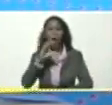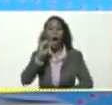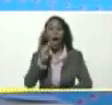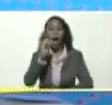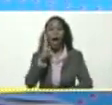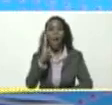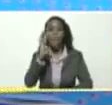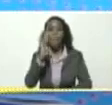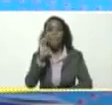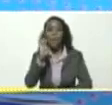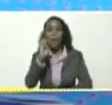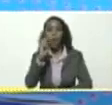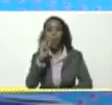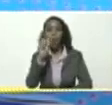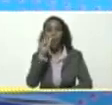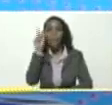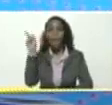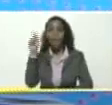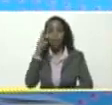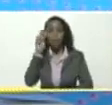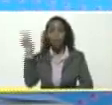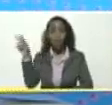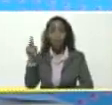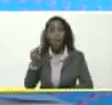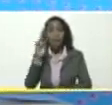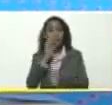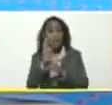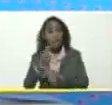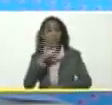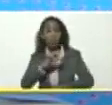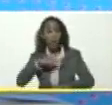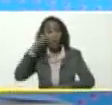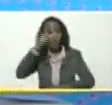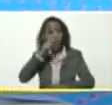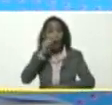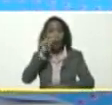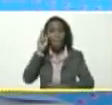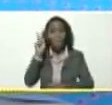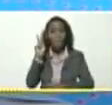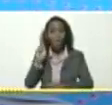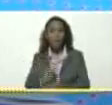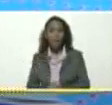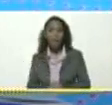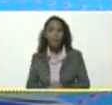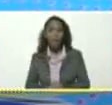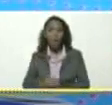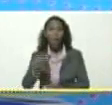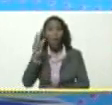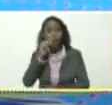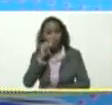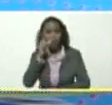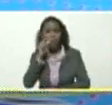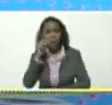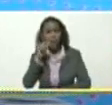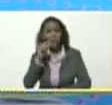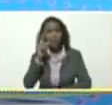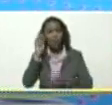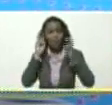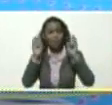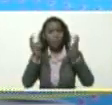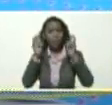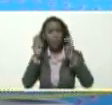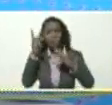Abreu. Ayer estuve viendo redes sociales, videos del maestro Abreu, un hombre de conceptos